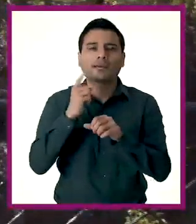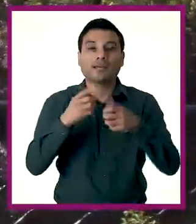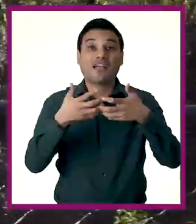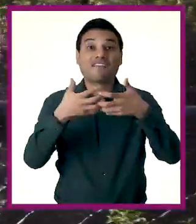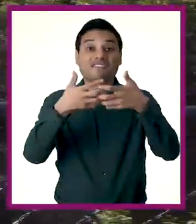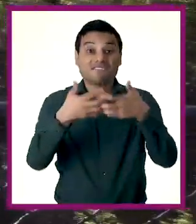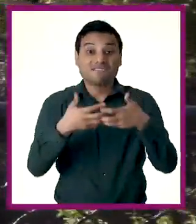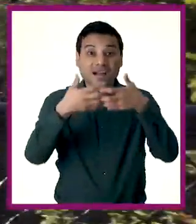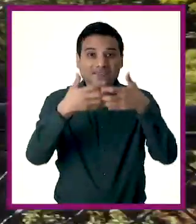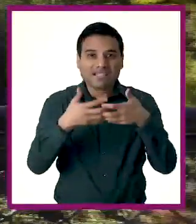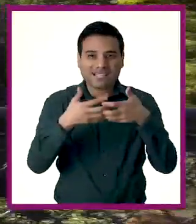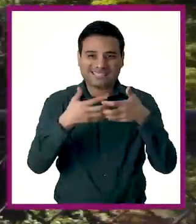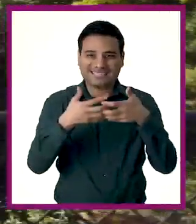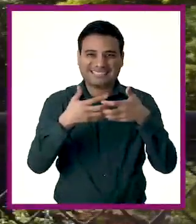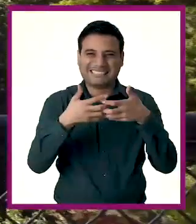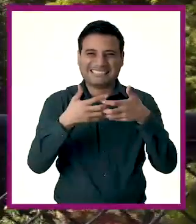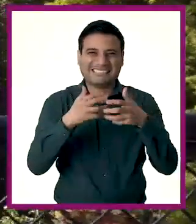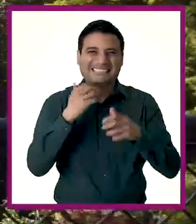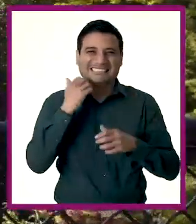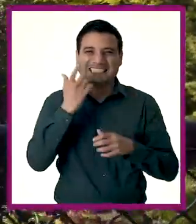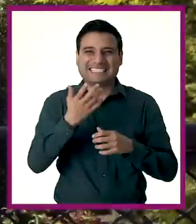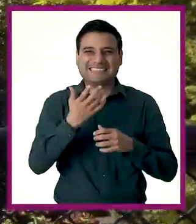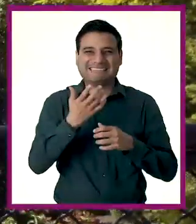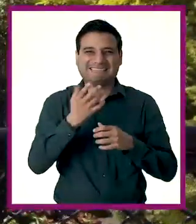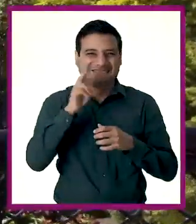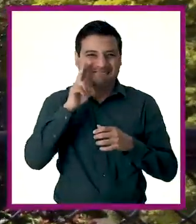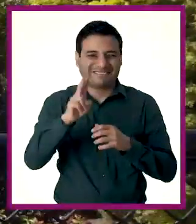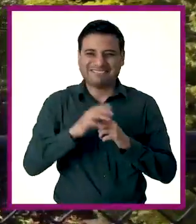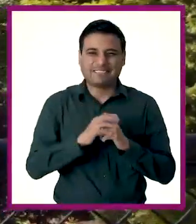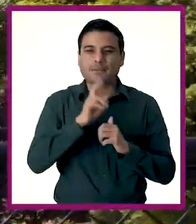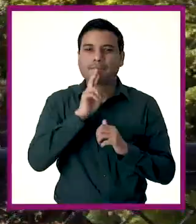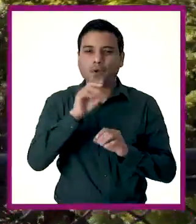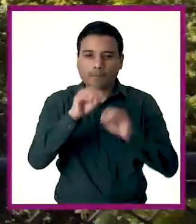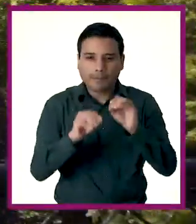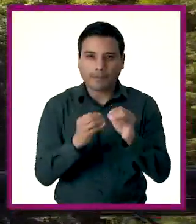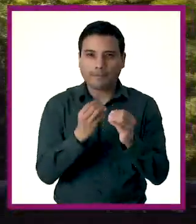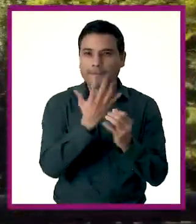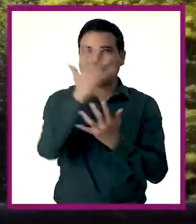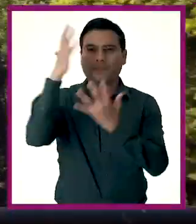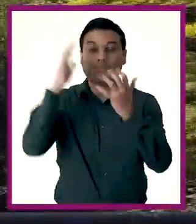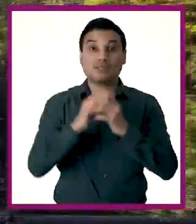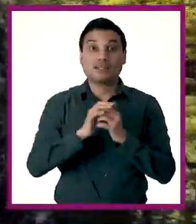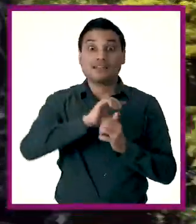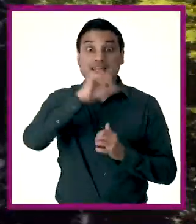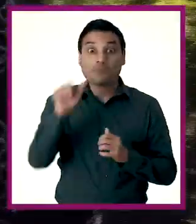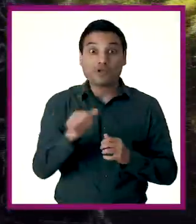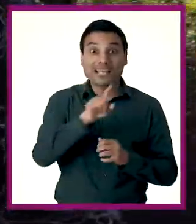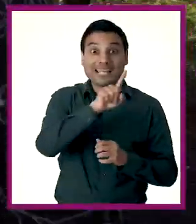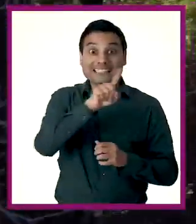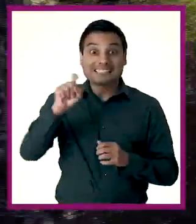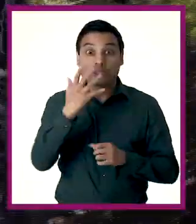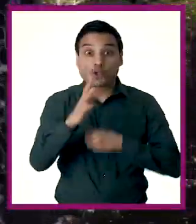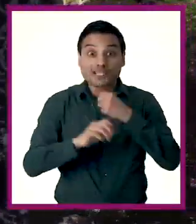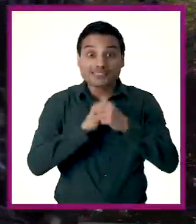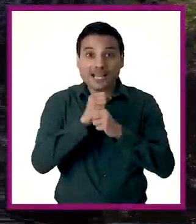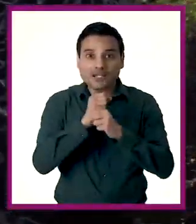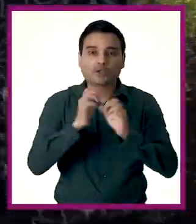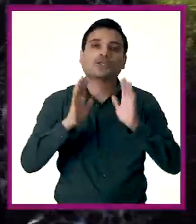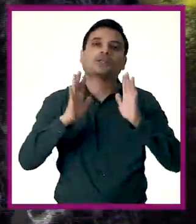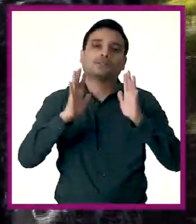la fábrica de cemento, pero hasta ahora, 110 años después, es cuando realmente lograron el